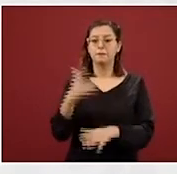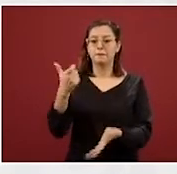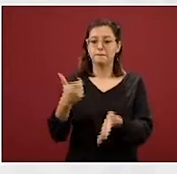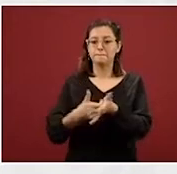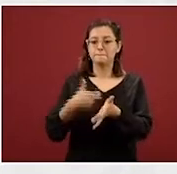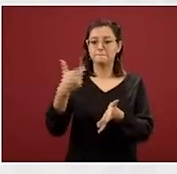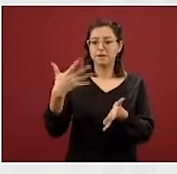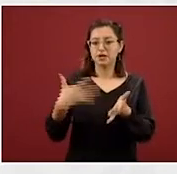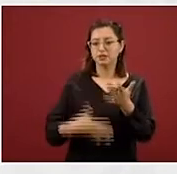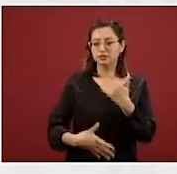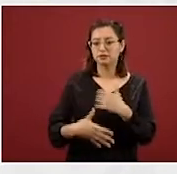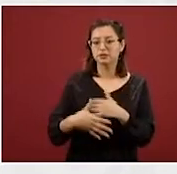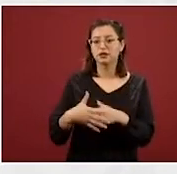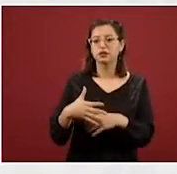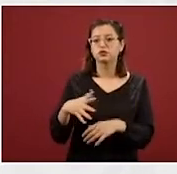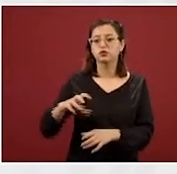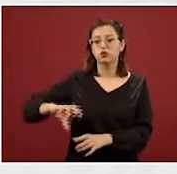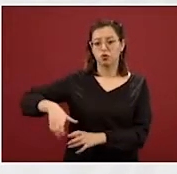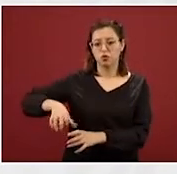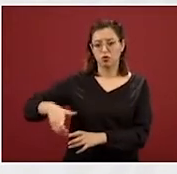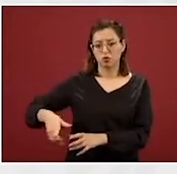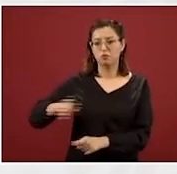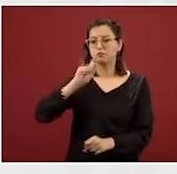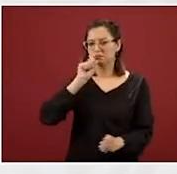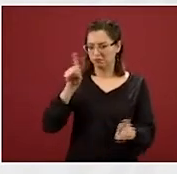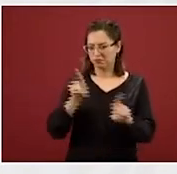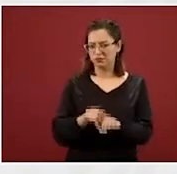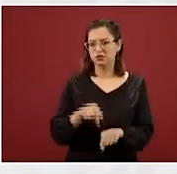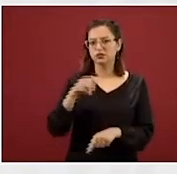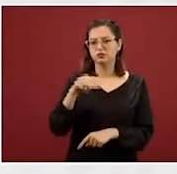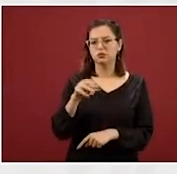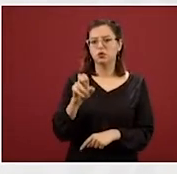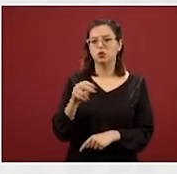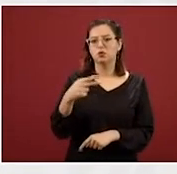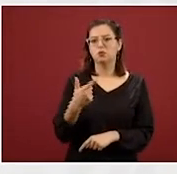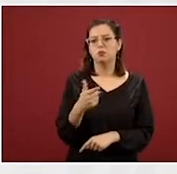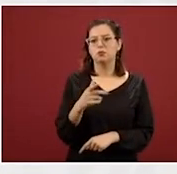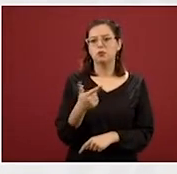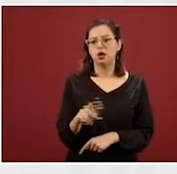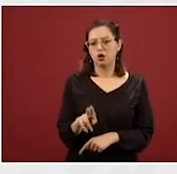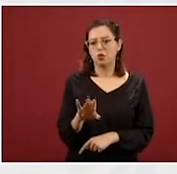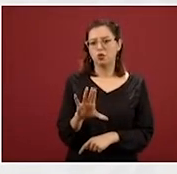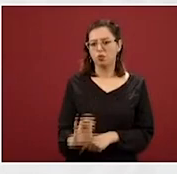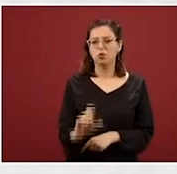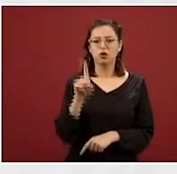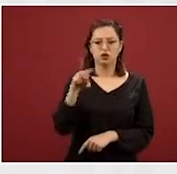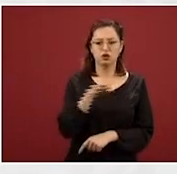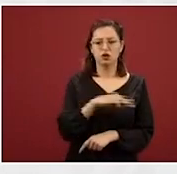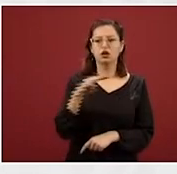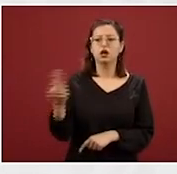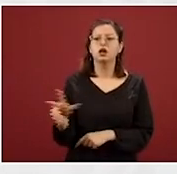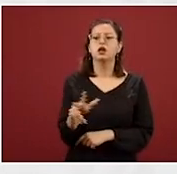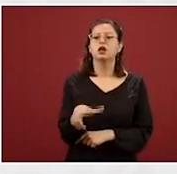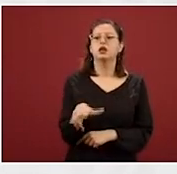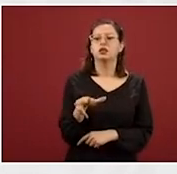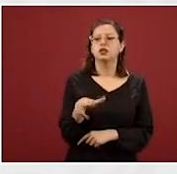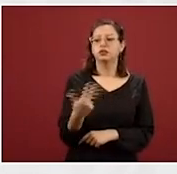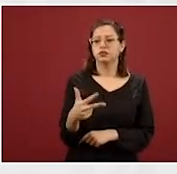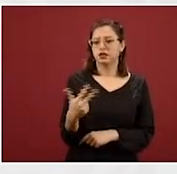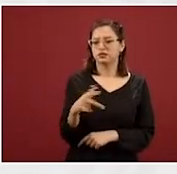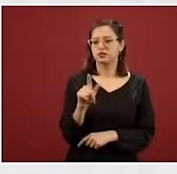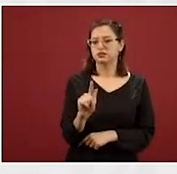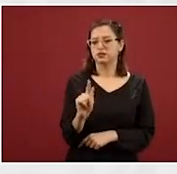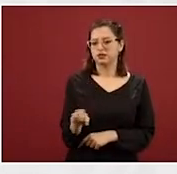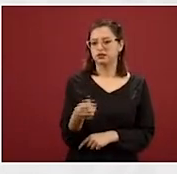para cilindros de gas, Gas Menjuc, Pátzcuaro, Michoacán, 13 pesos 73 centavos por kilo,